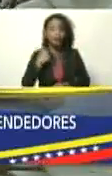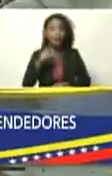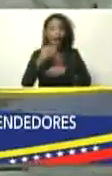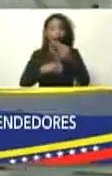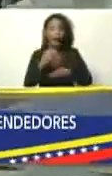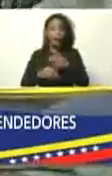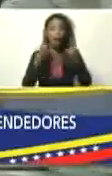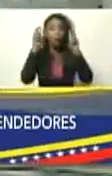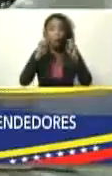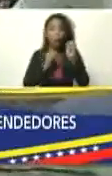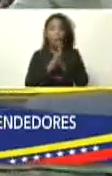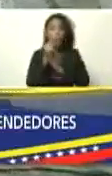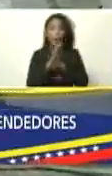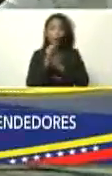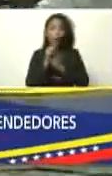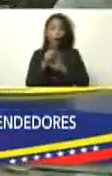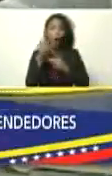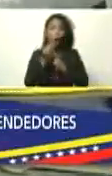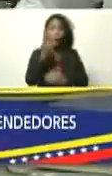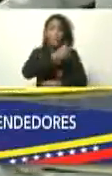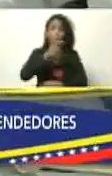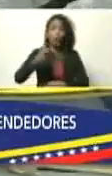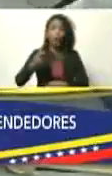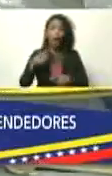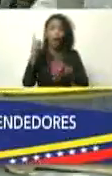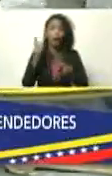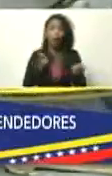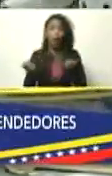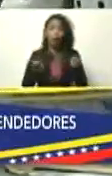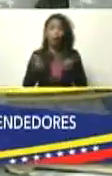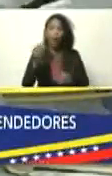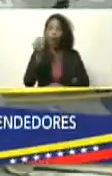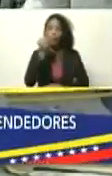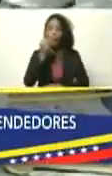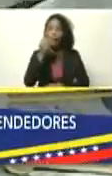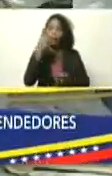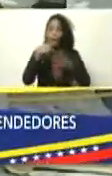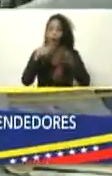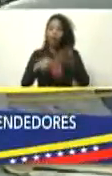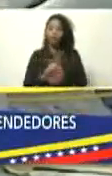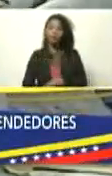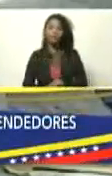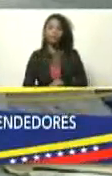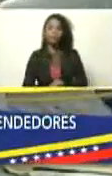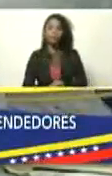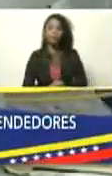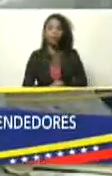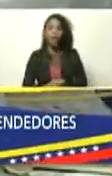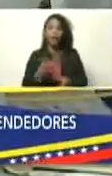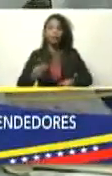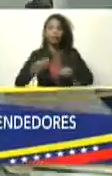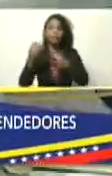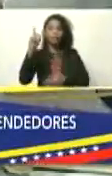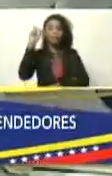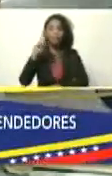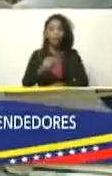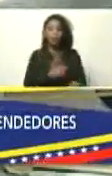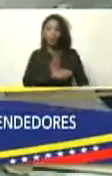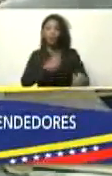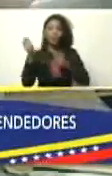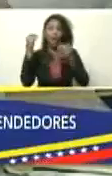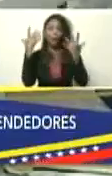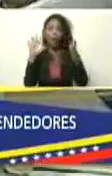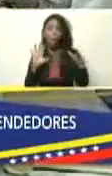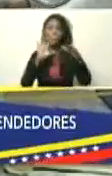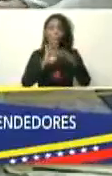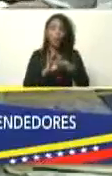nuevos emprendedores, como personas que están manipulando la comida, etcétera. Les damos también, los llevamos de la mano,